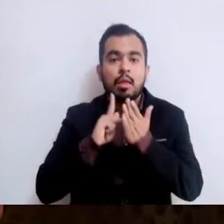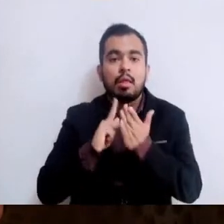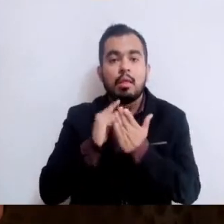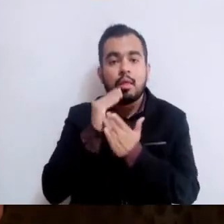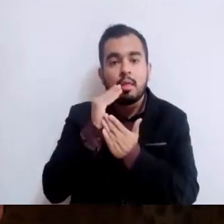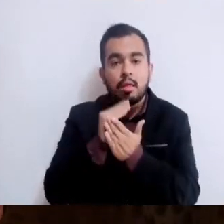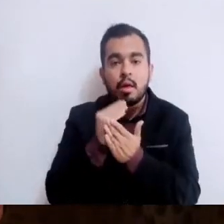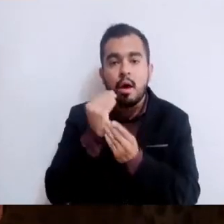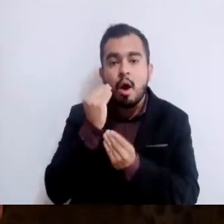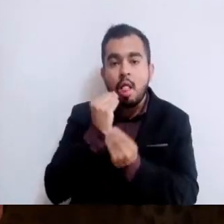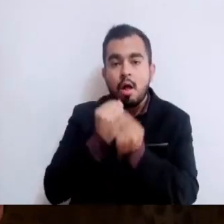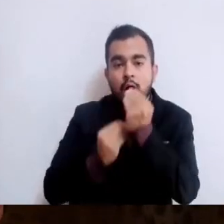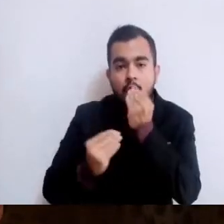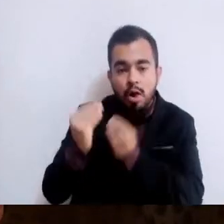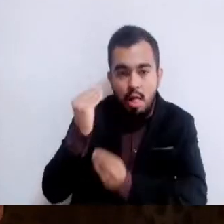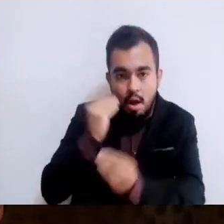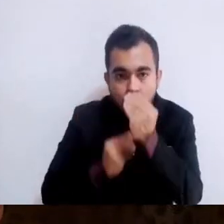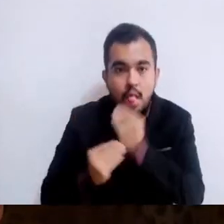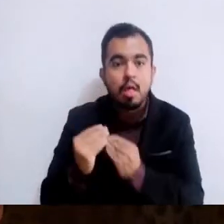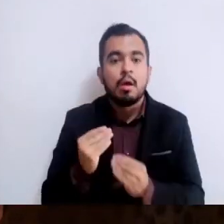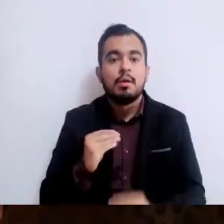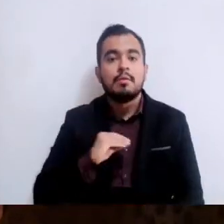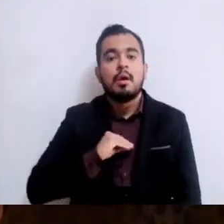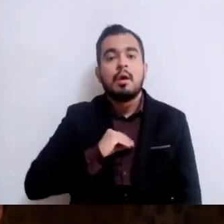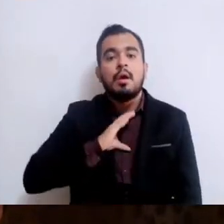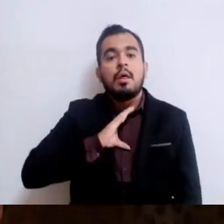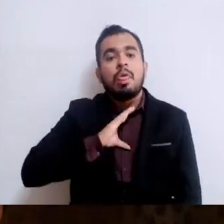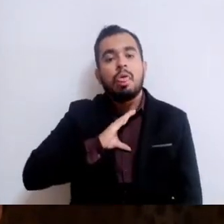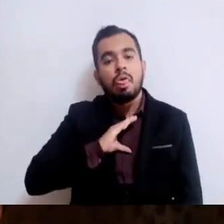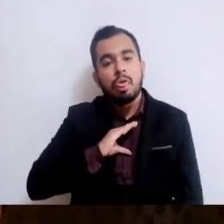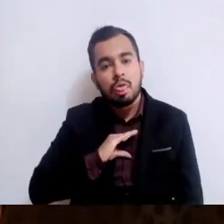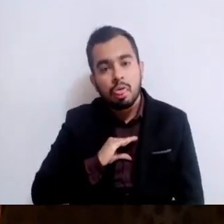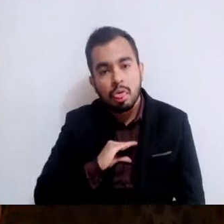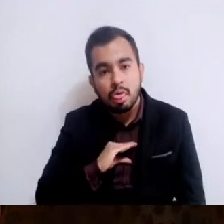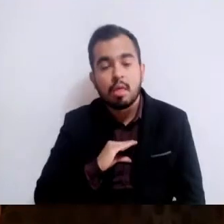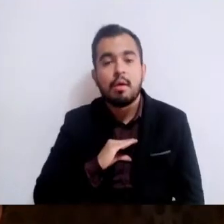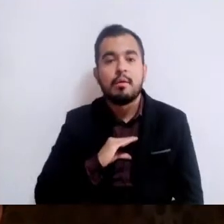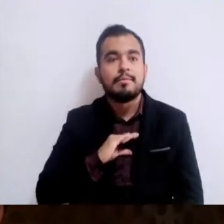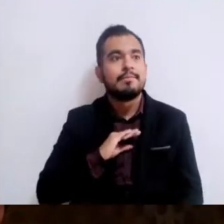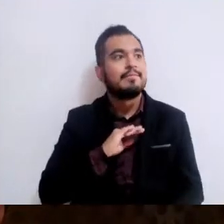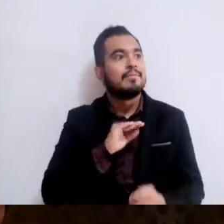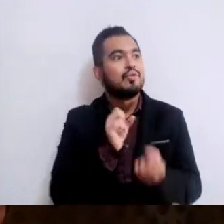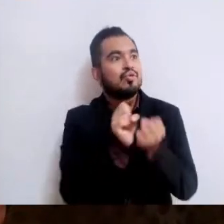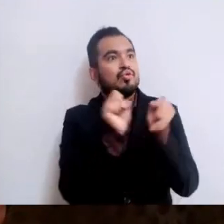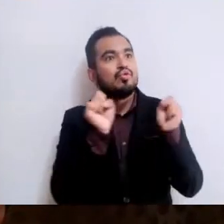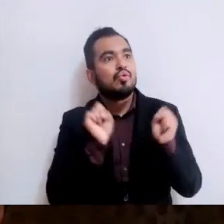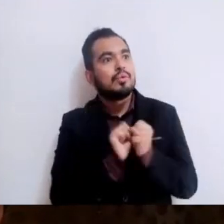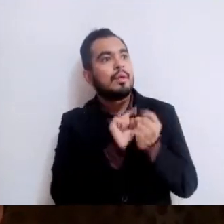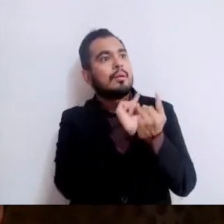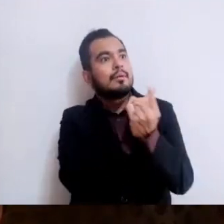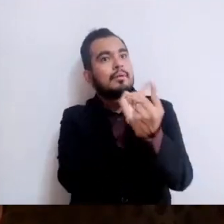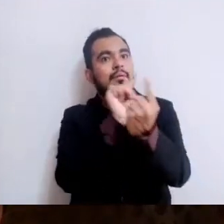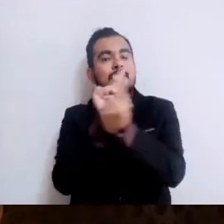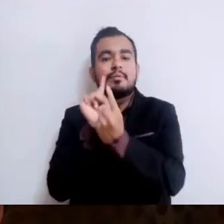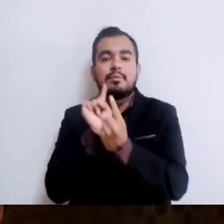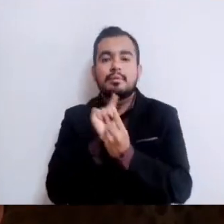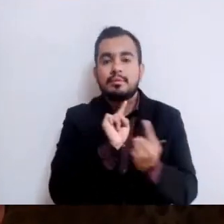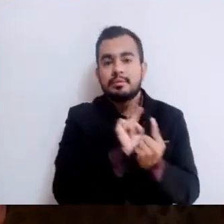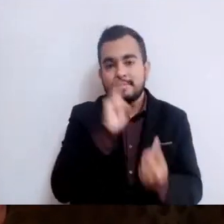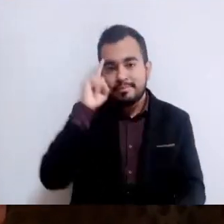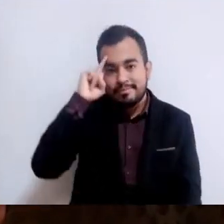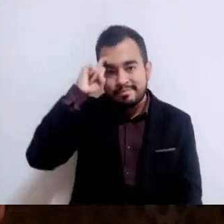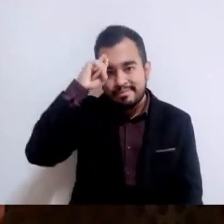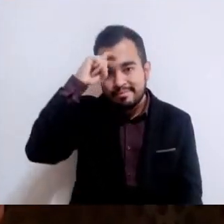desnutrición, falta de la autoestima, dificultades en sus relaciones sociales que se ven